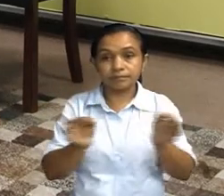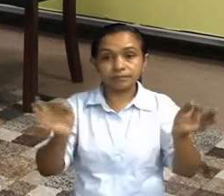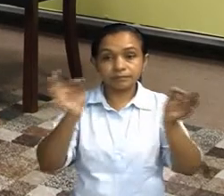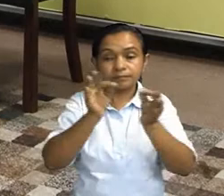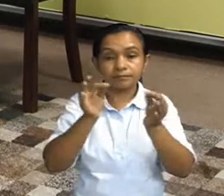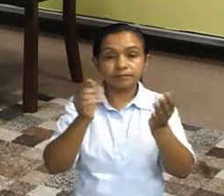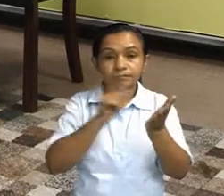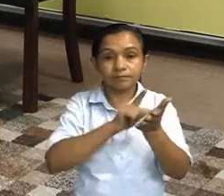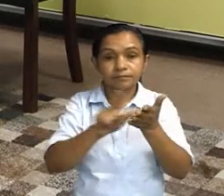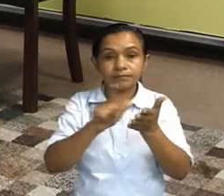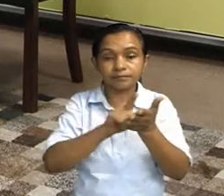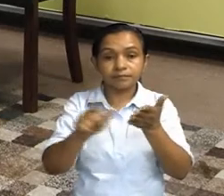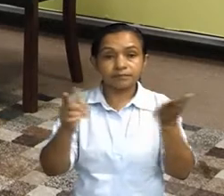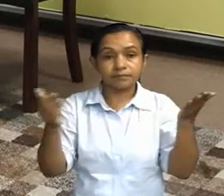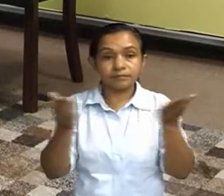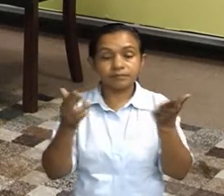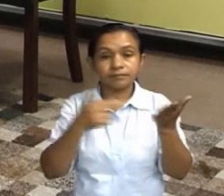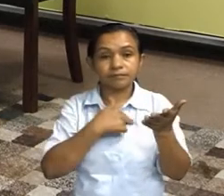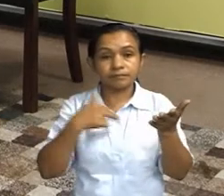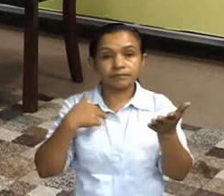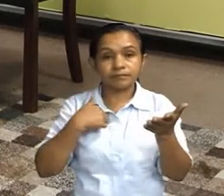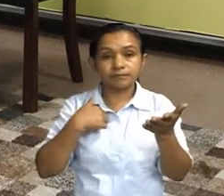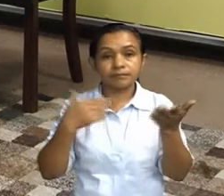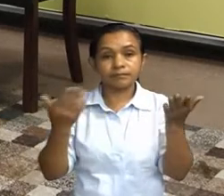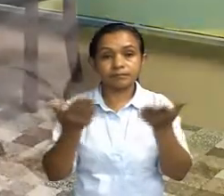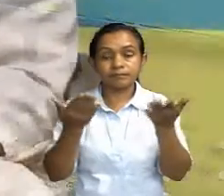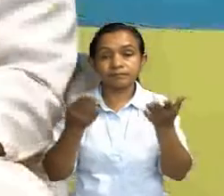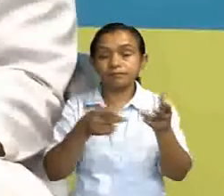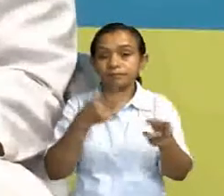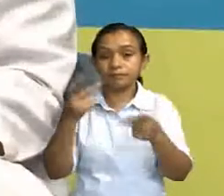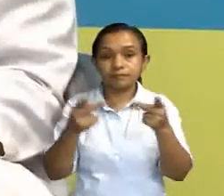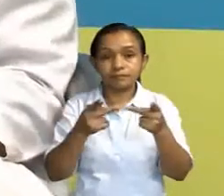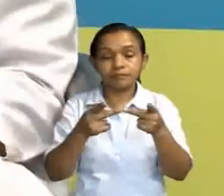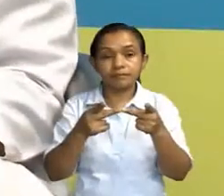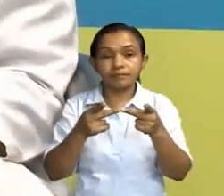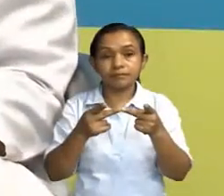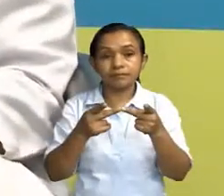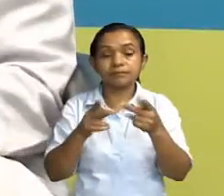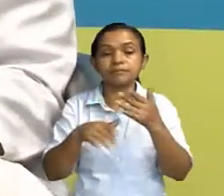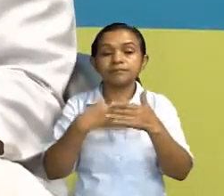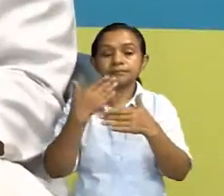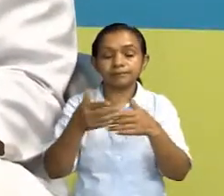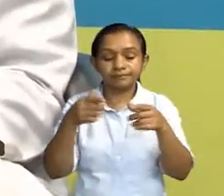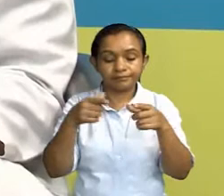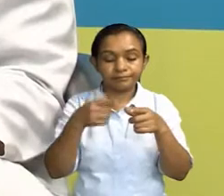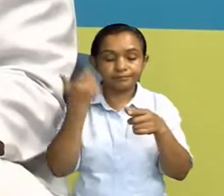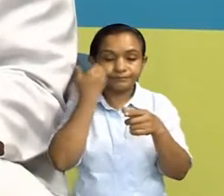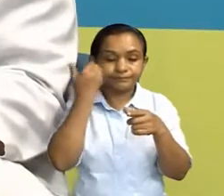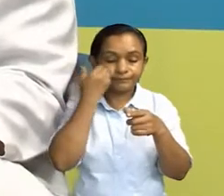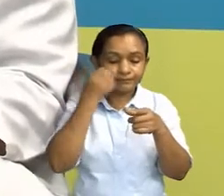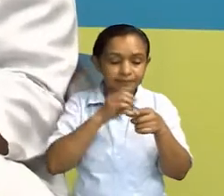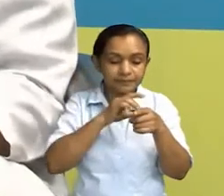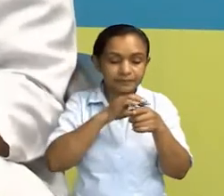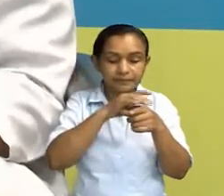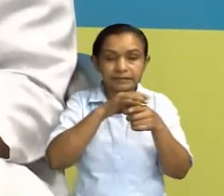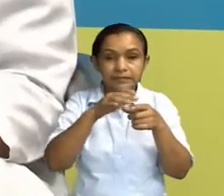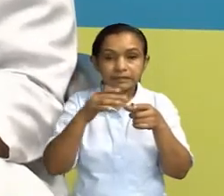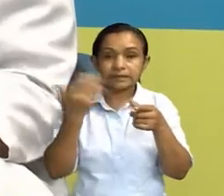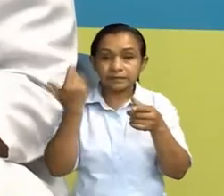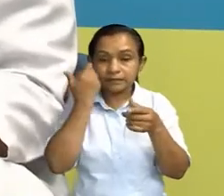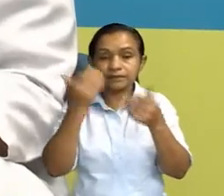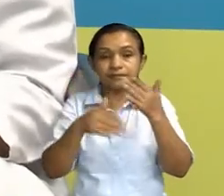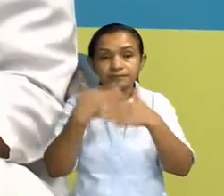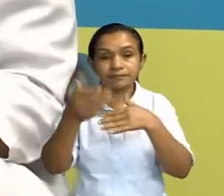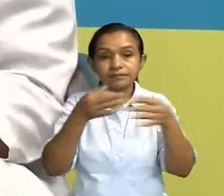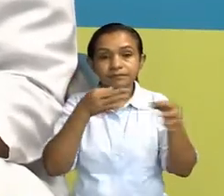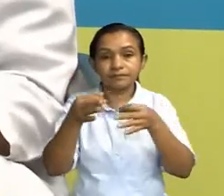de la limpieza, entonces eso va a crear el ambiente propicio para el crecimiento de las bacterias. Y ya habíamos dicho,